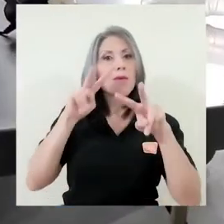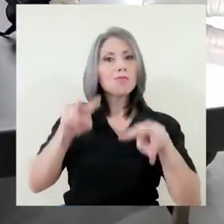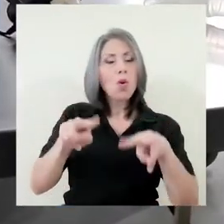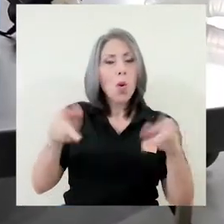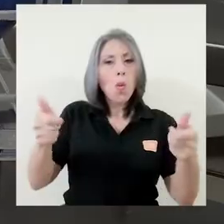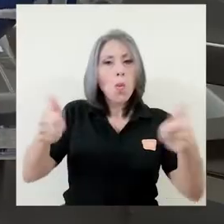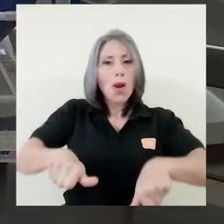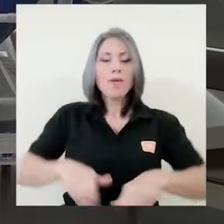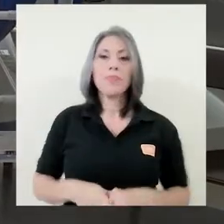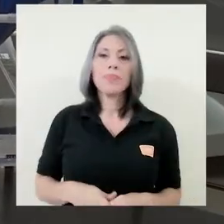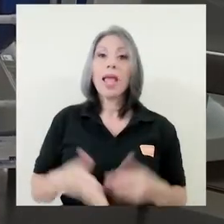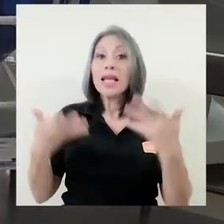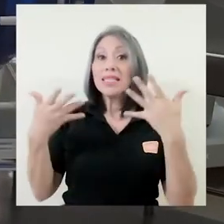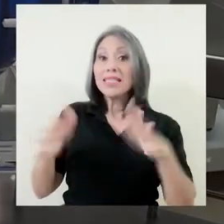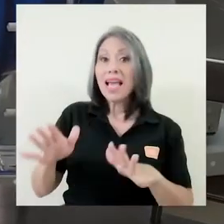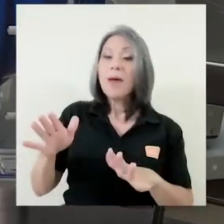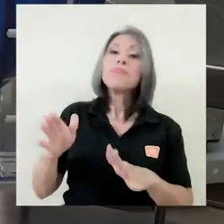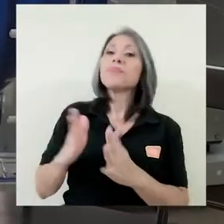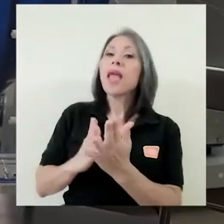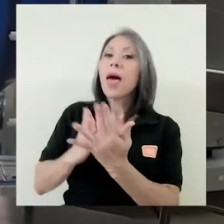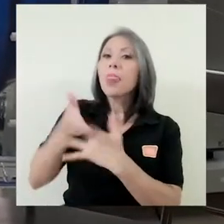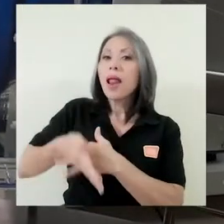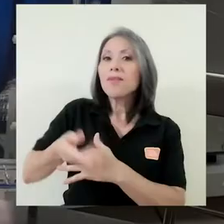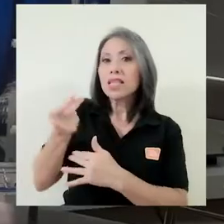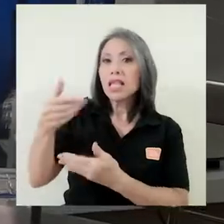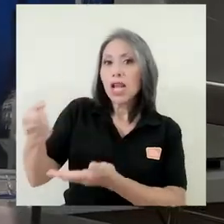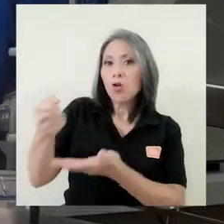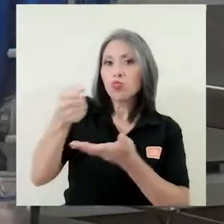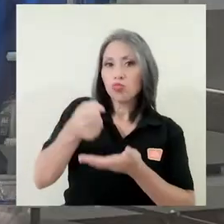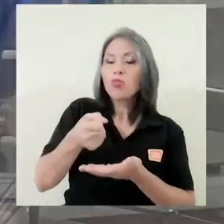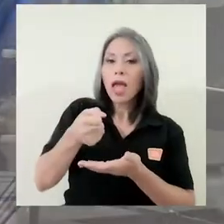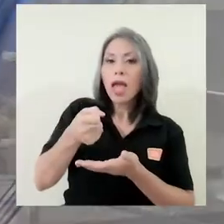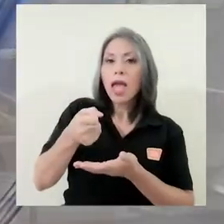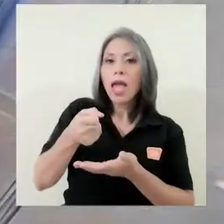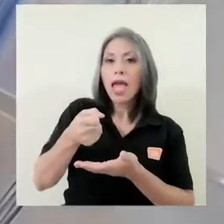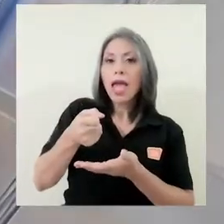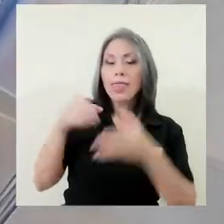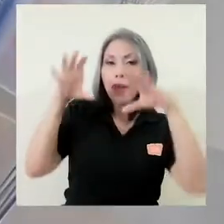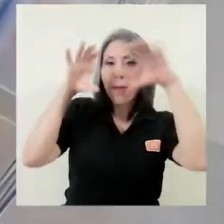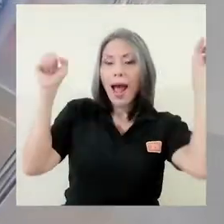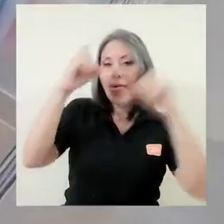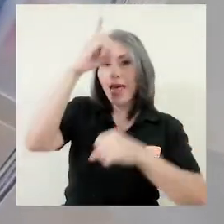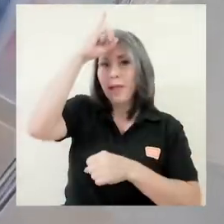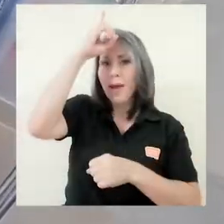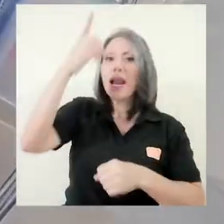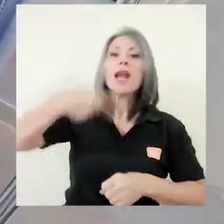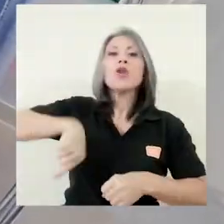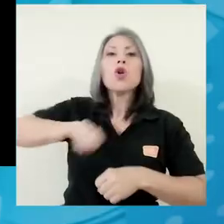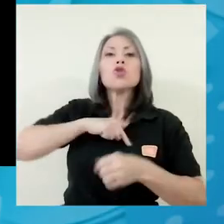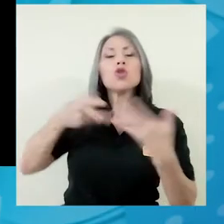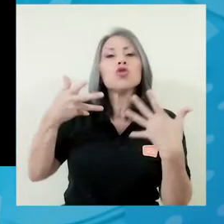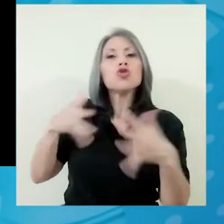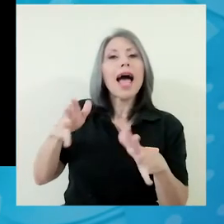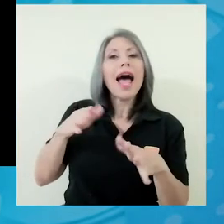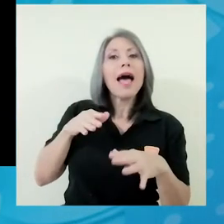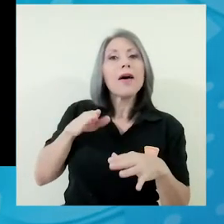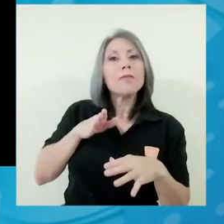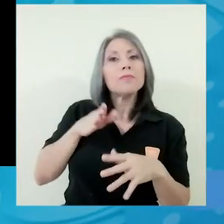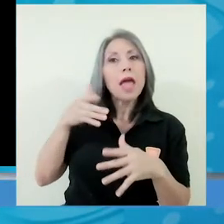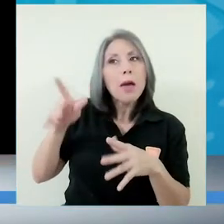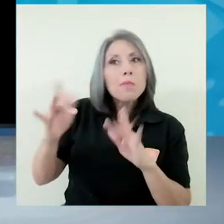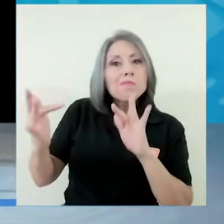aprobación. Mandamos a comprar a través de una donación de la Embajada Alemana los